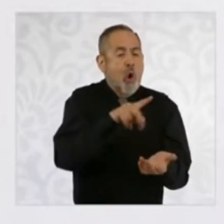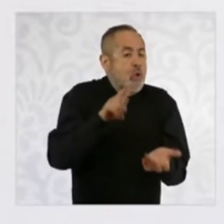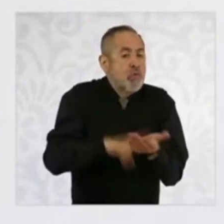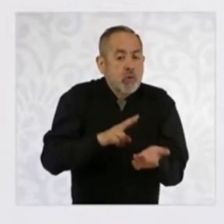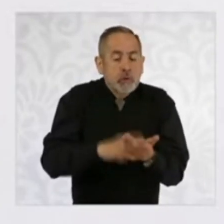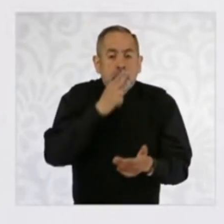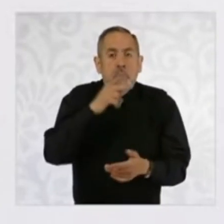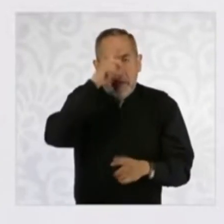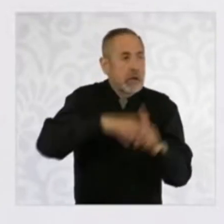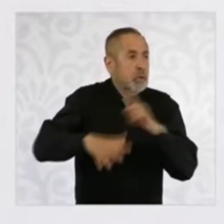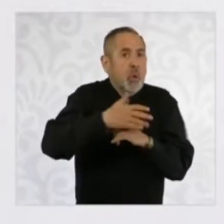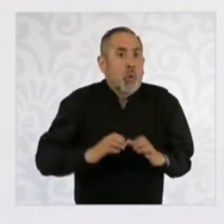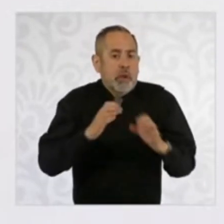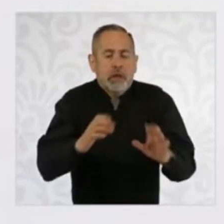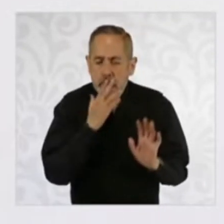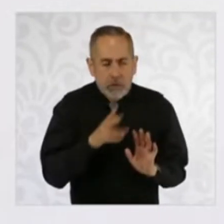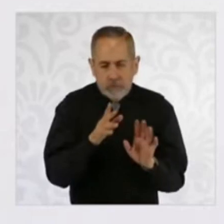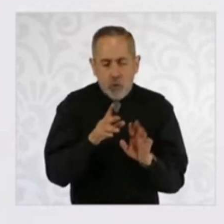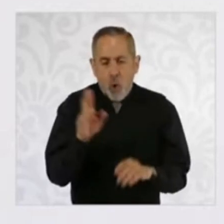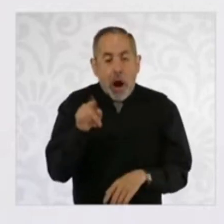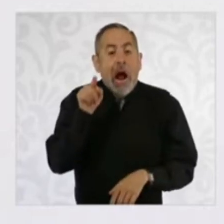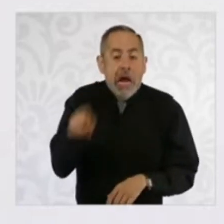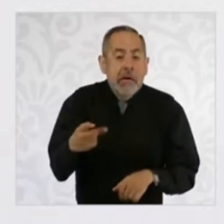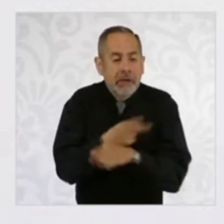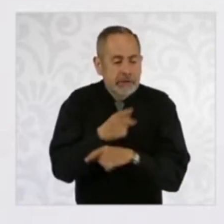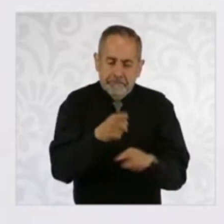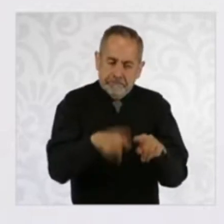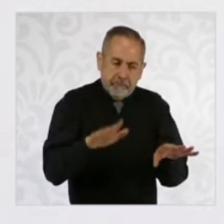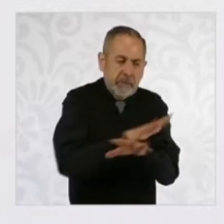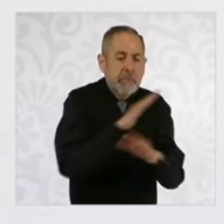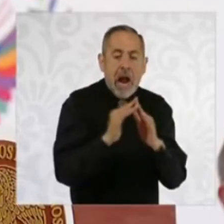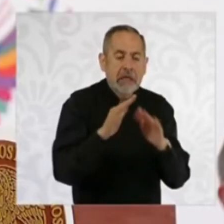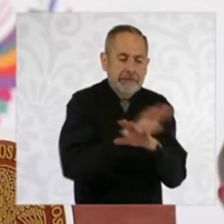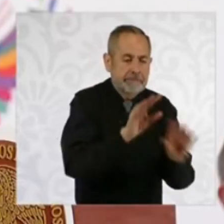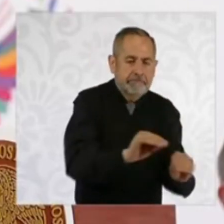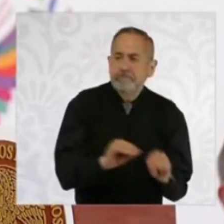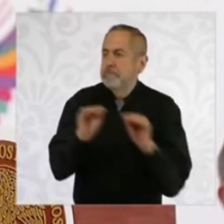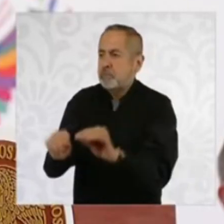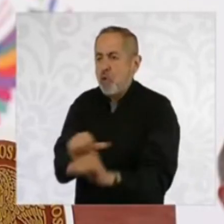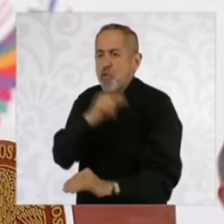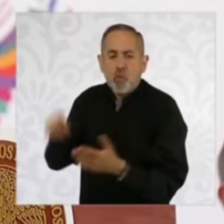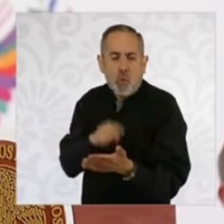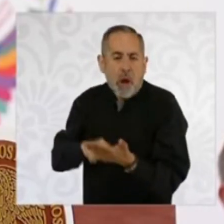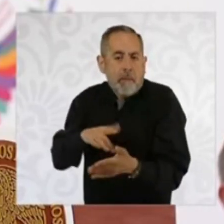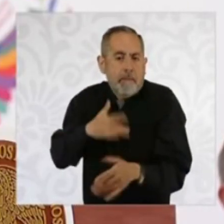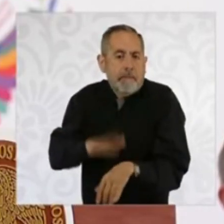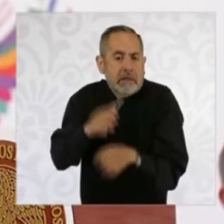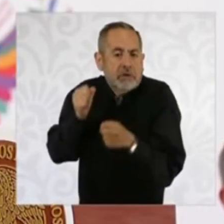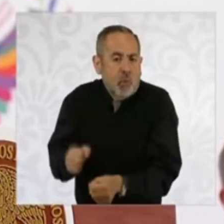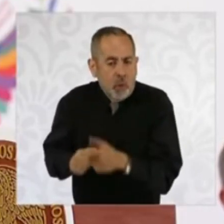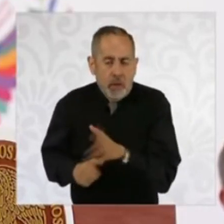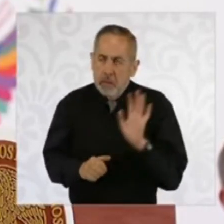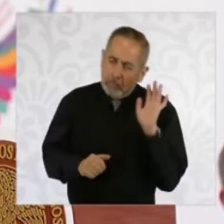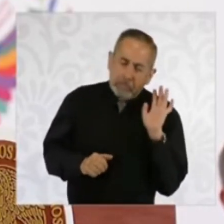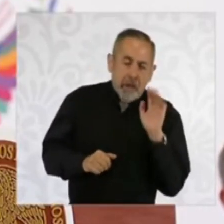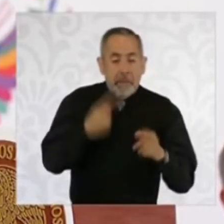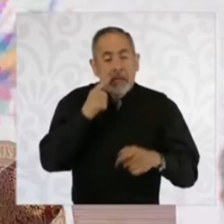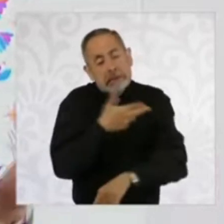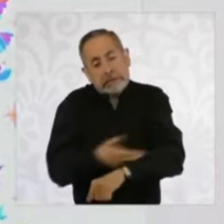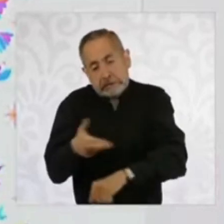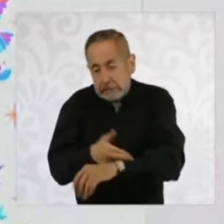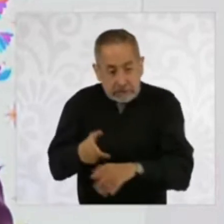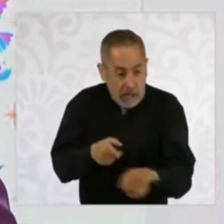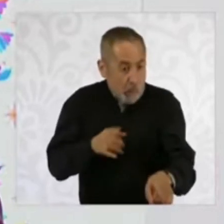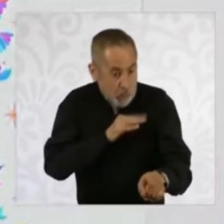ambiental. Ahí se busca más bien pues la reubicación de las viviendas. Y en otros casos, pues lo que se está haciendo